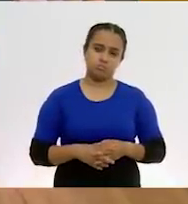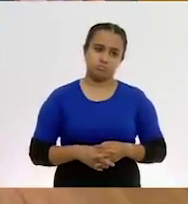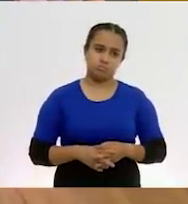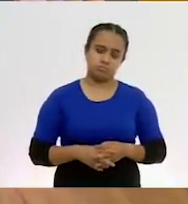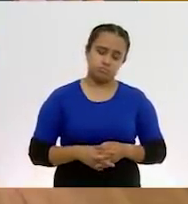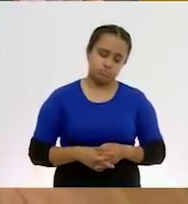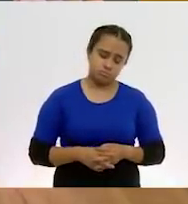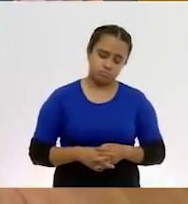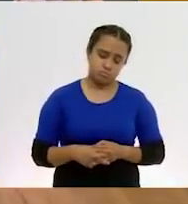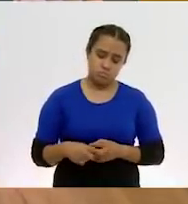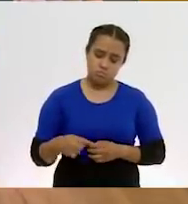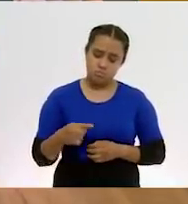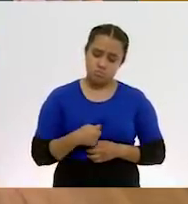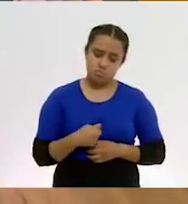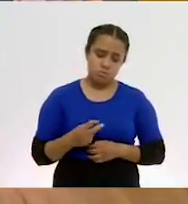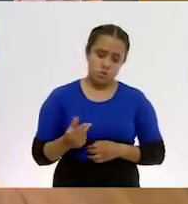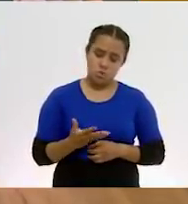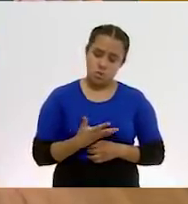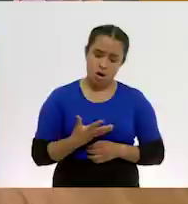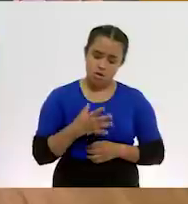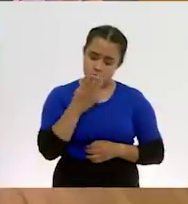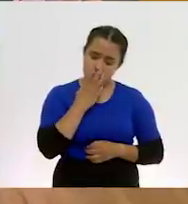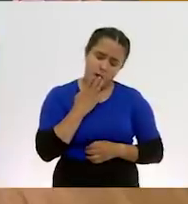No tengo mi miel.